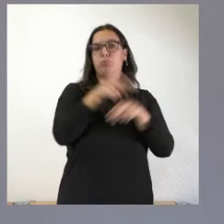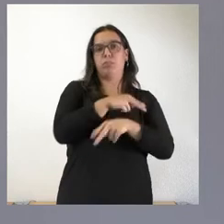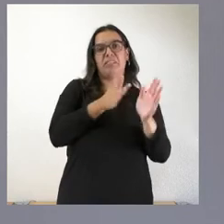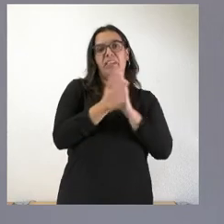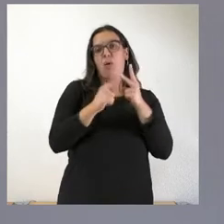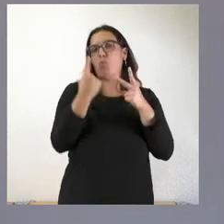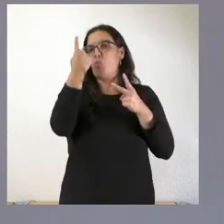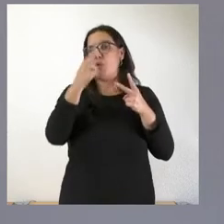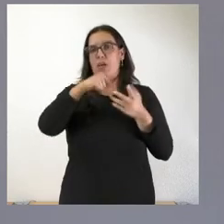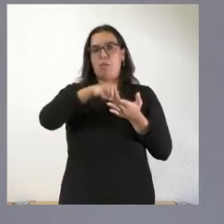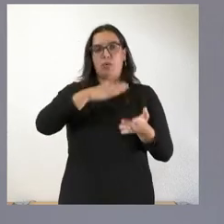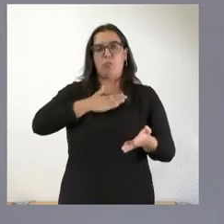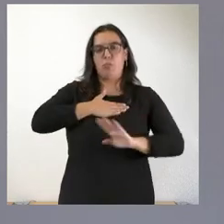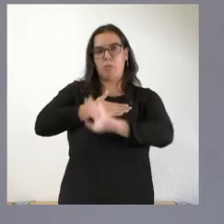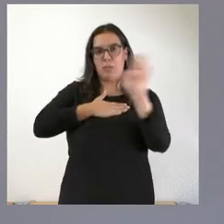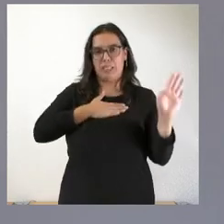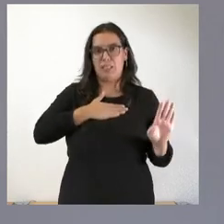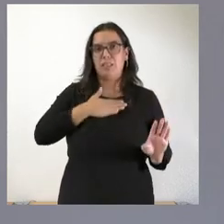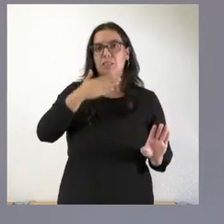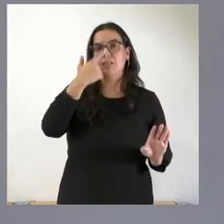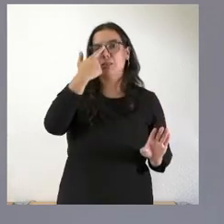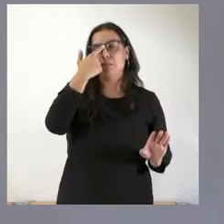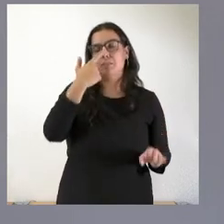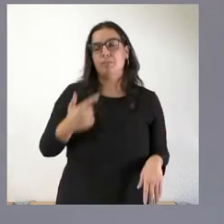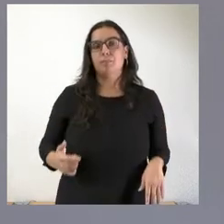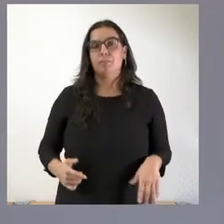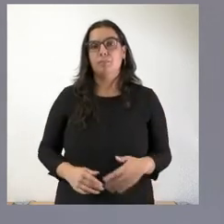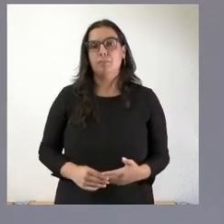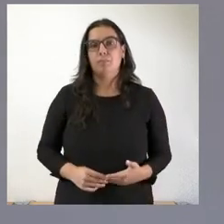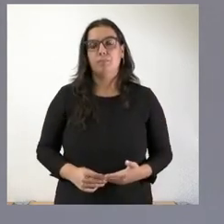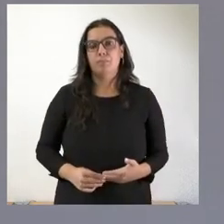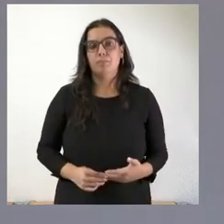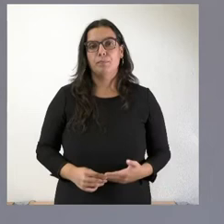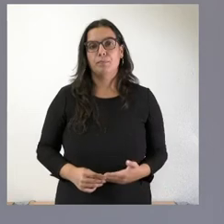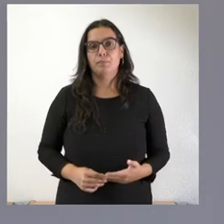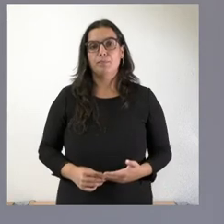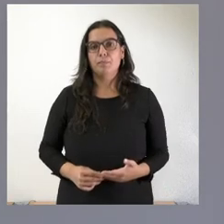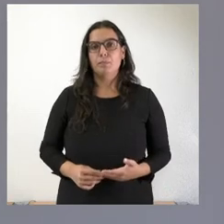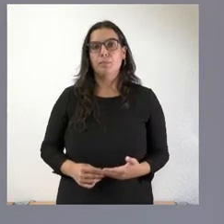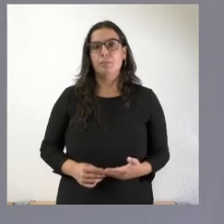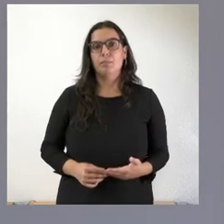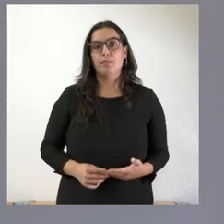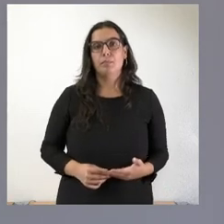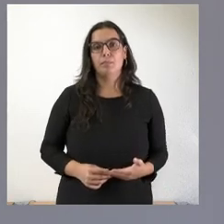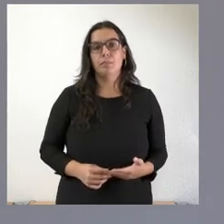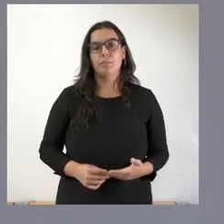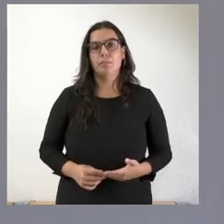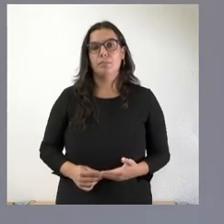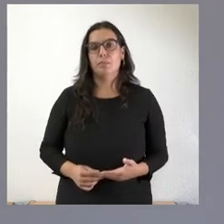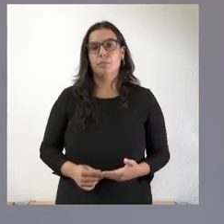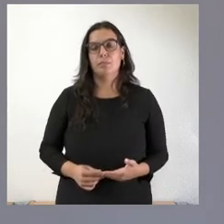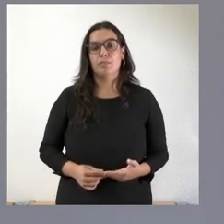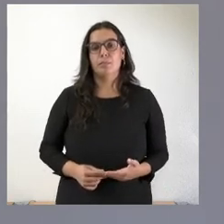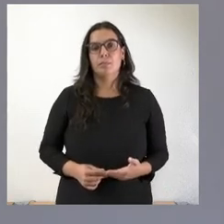un impuesto o un tributo de ámbito autonómico, un impuesto de los denominados tributos propios.